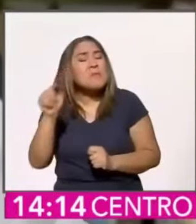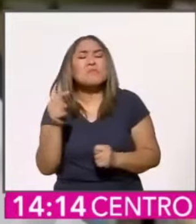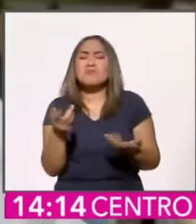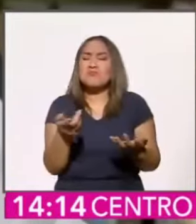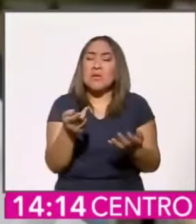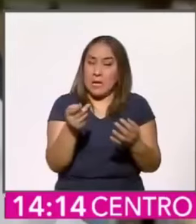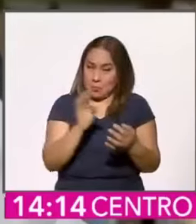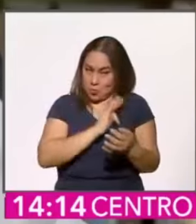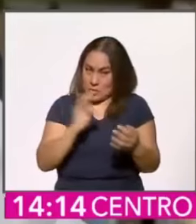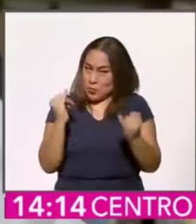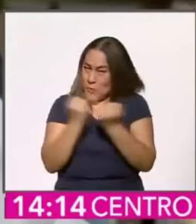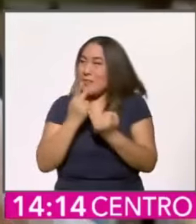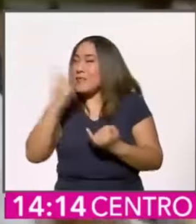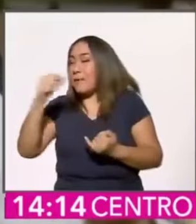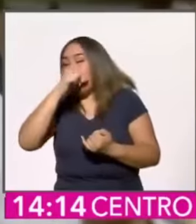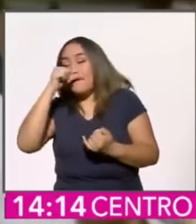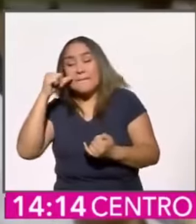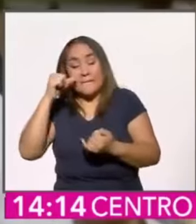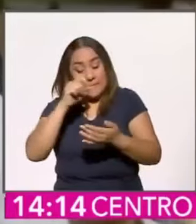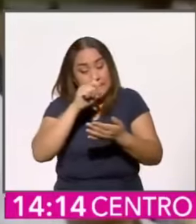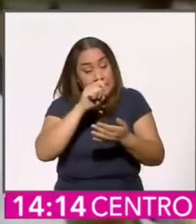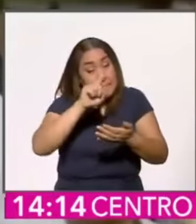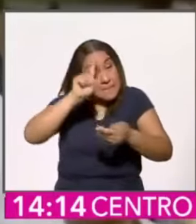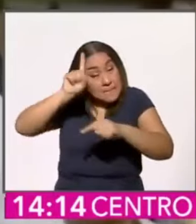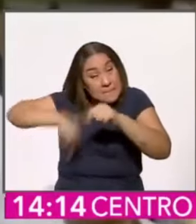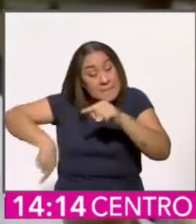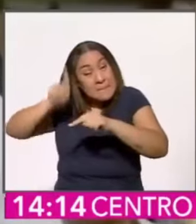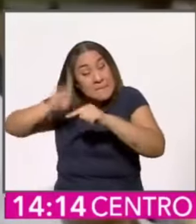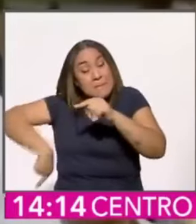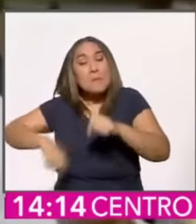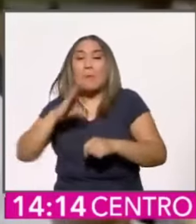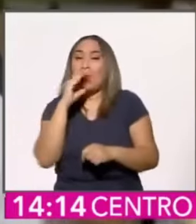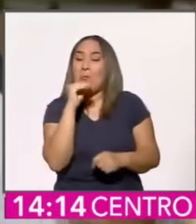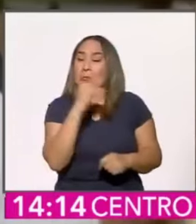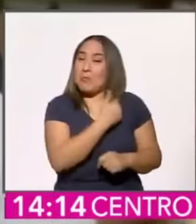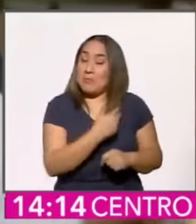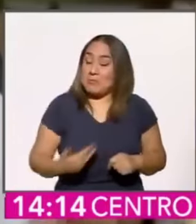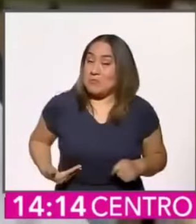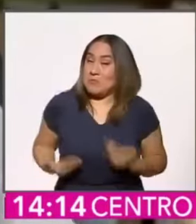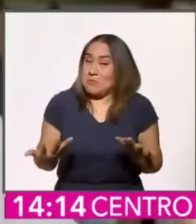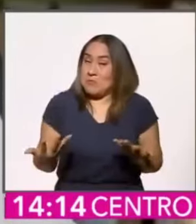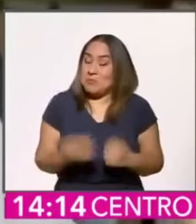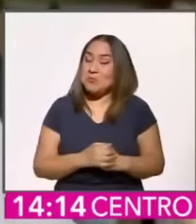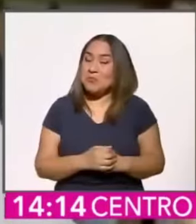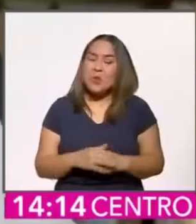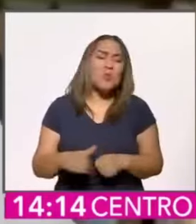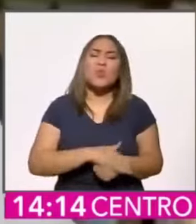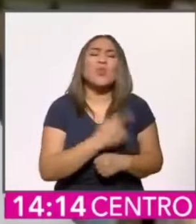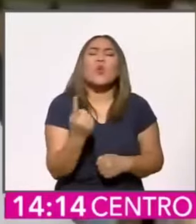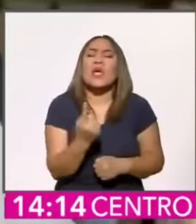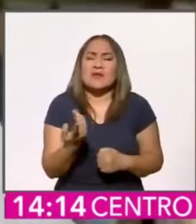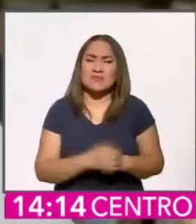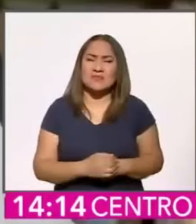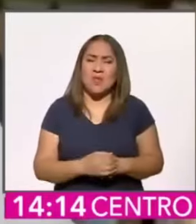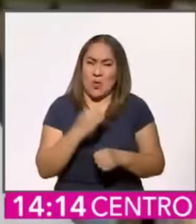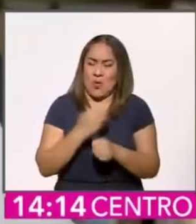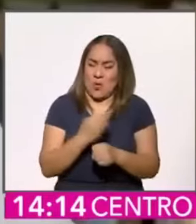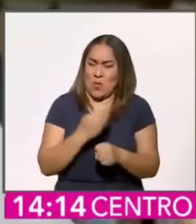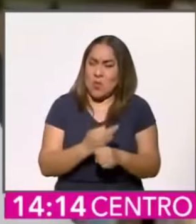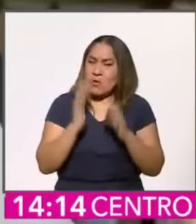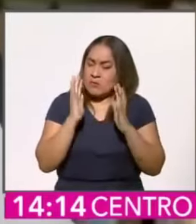pluma, diría Benito Juárez, le han quitado a nuestro gallo. ¿Por qué, pese a todos estos